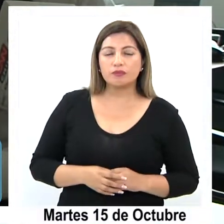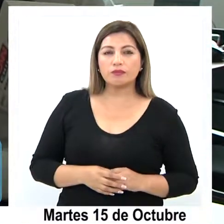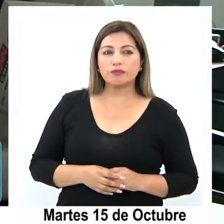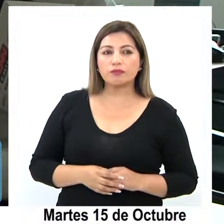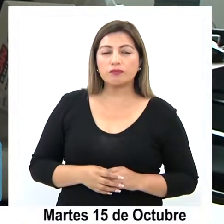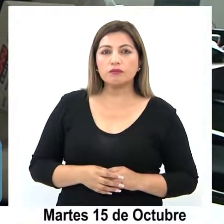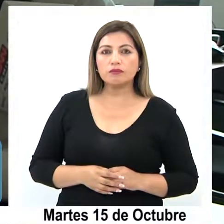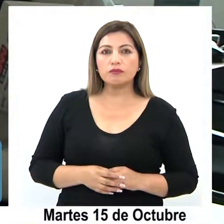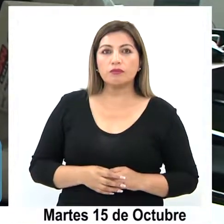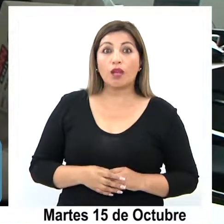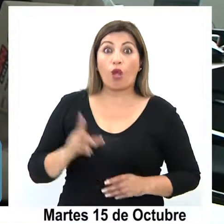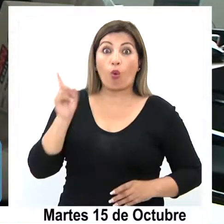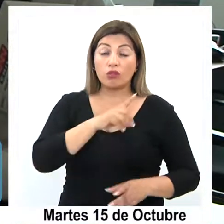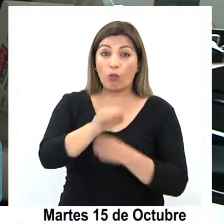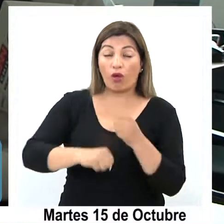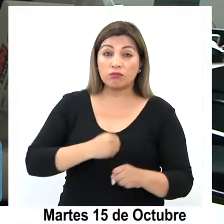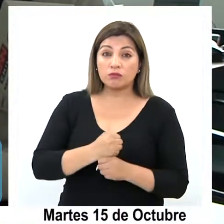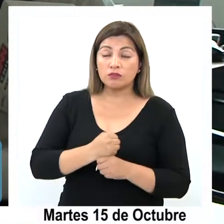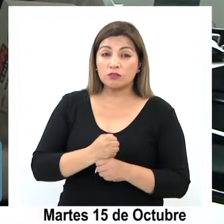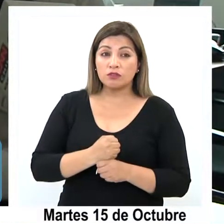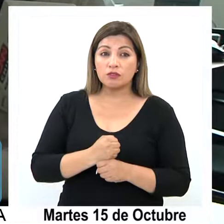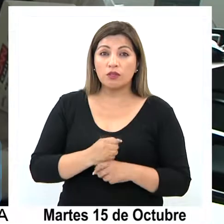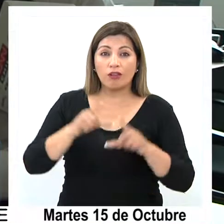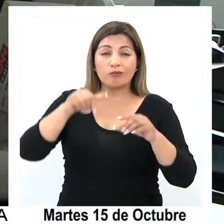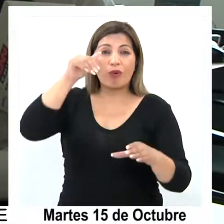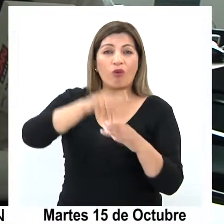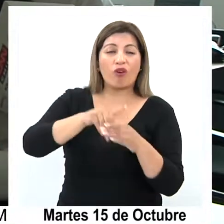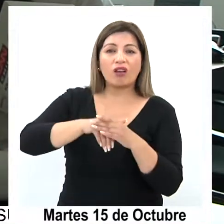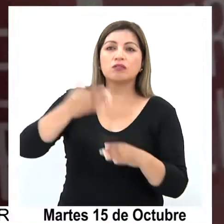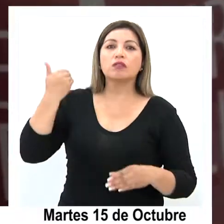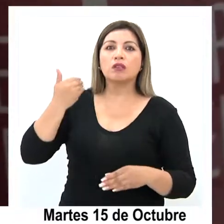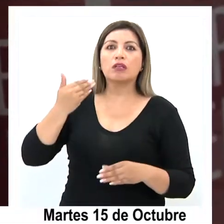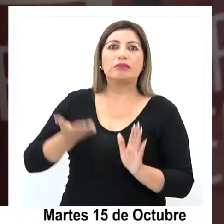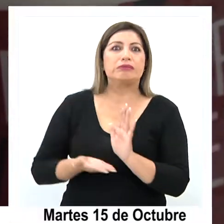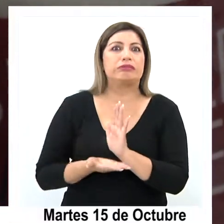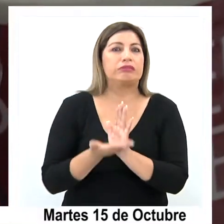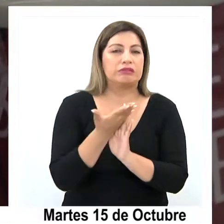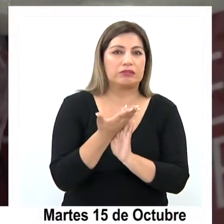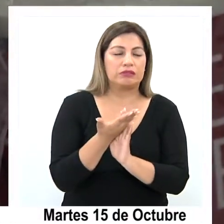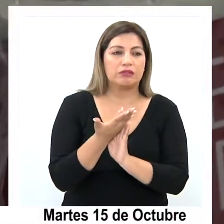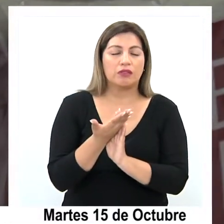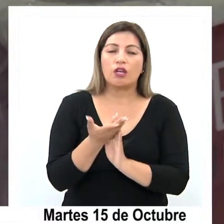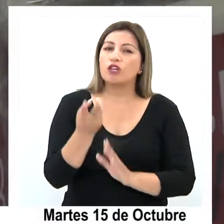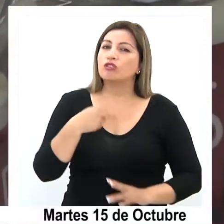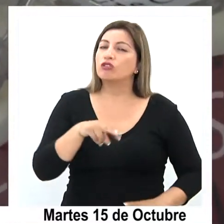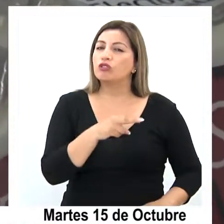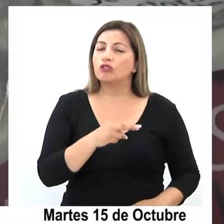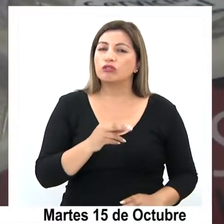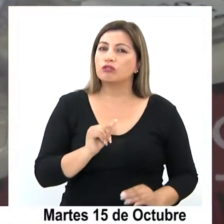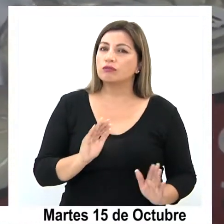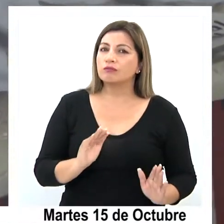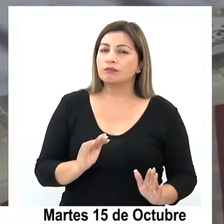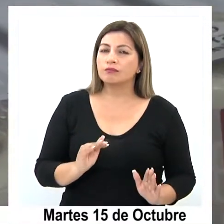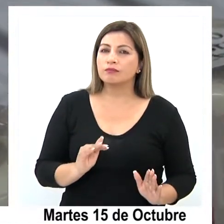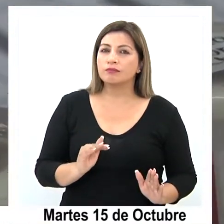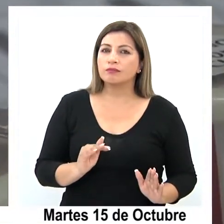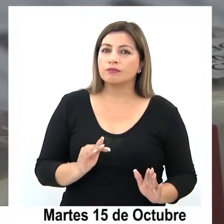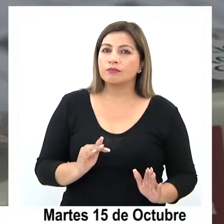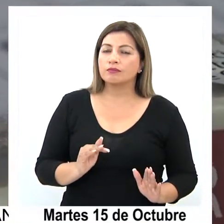Ha estado bajando en el último tiempo. En ciclos electorales anteriores fue más alta. Por lo tanto, estamos con una tendencia